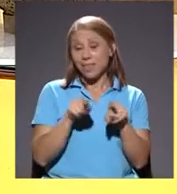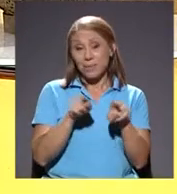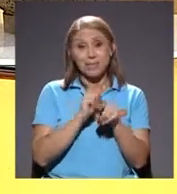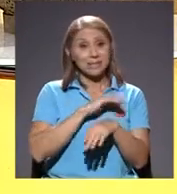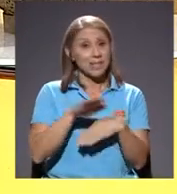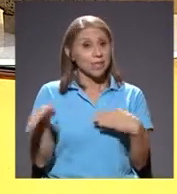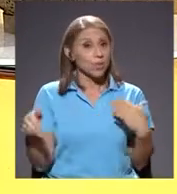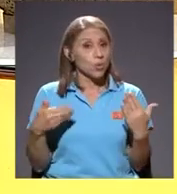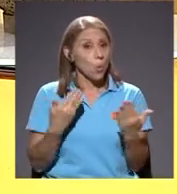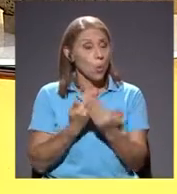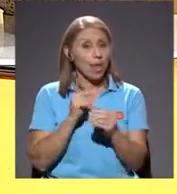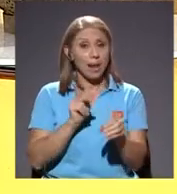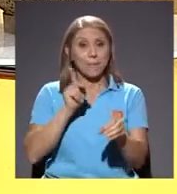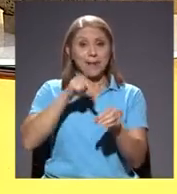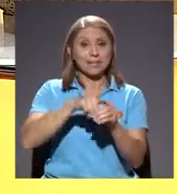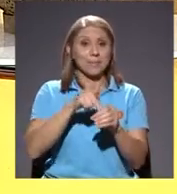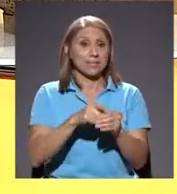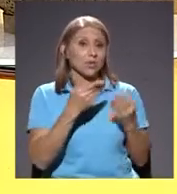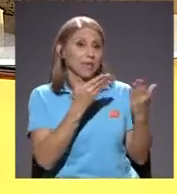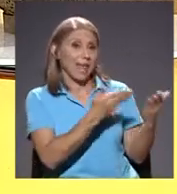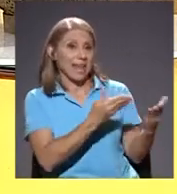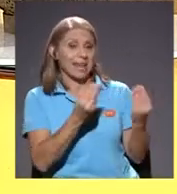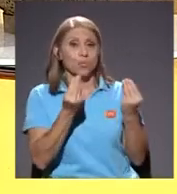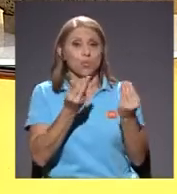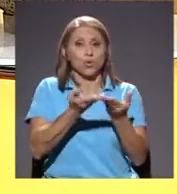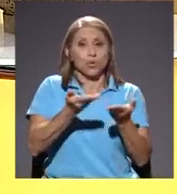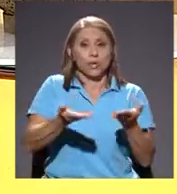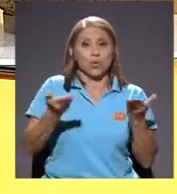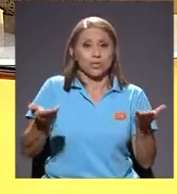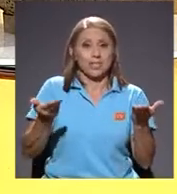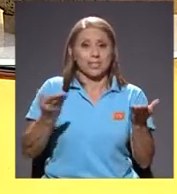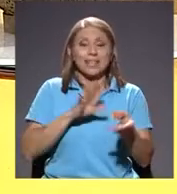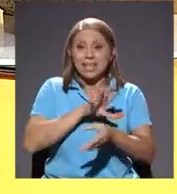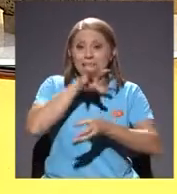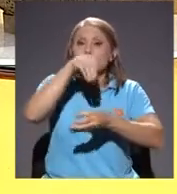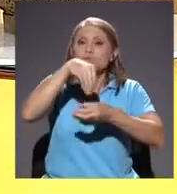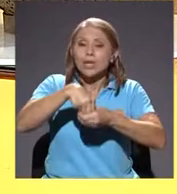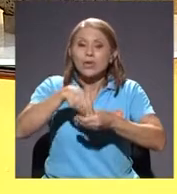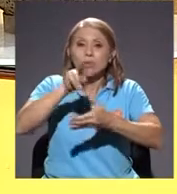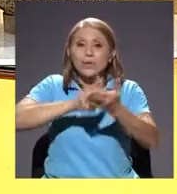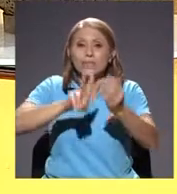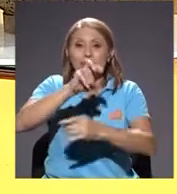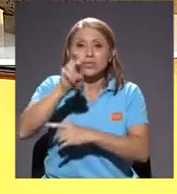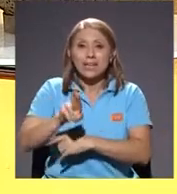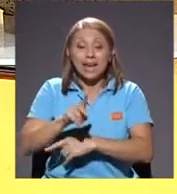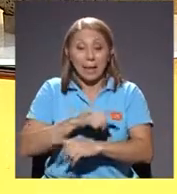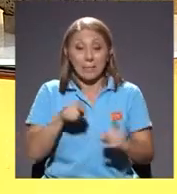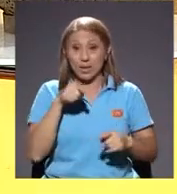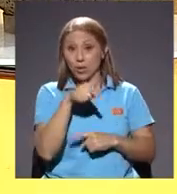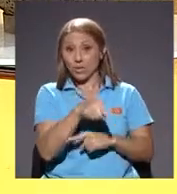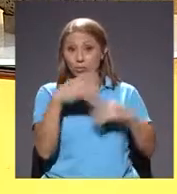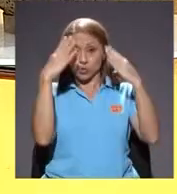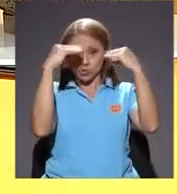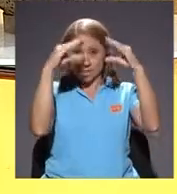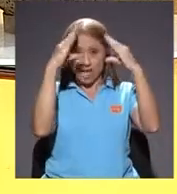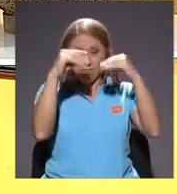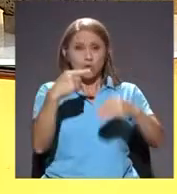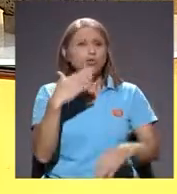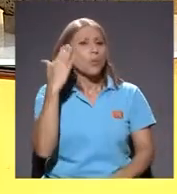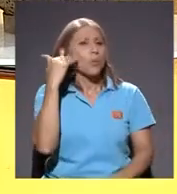la participación de él en un montón de cosas incluyendo universidad costa rica pero esos datos los estoy dando por